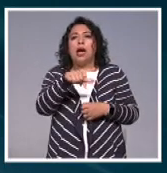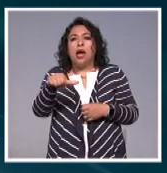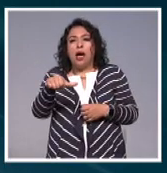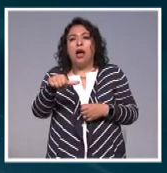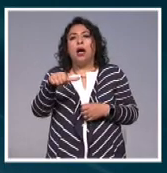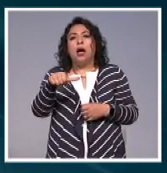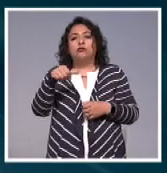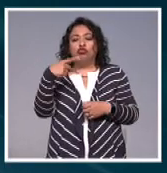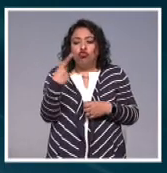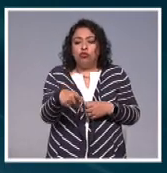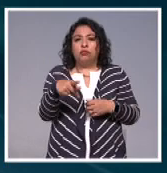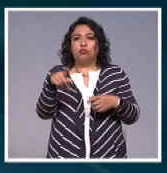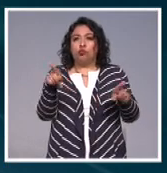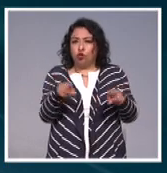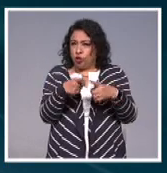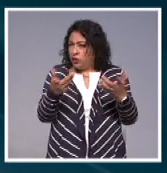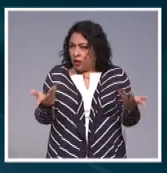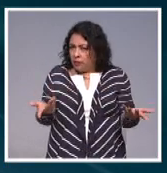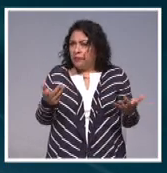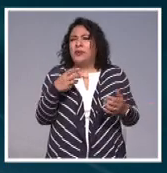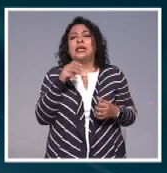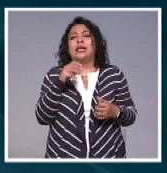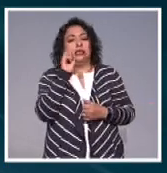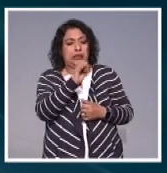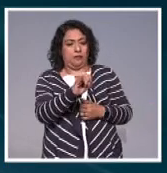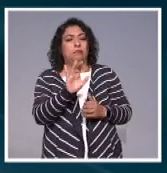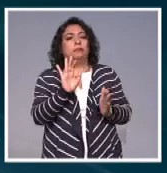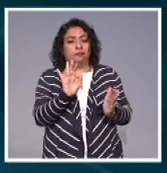por nuestro ámbito musical? Sí,